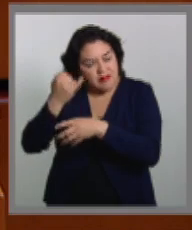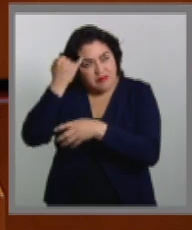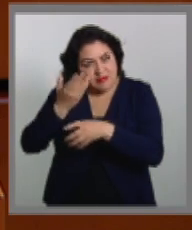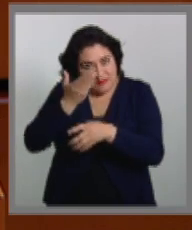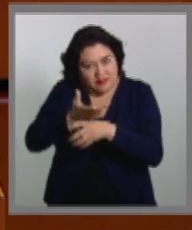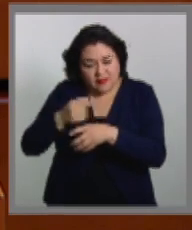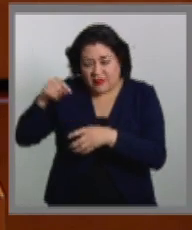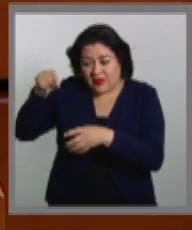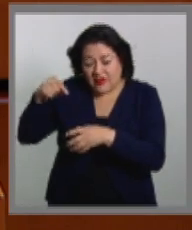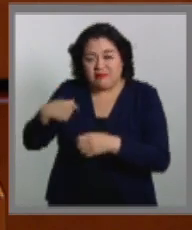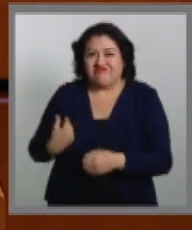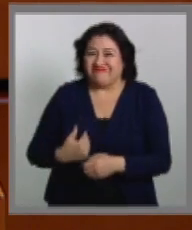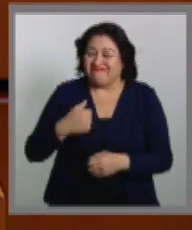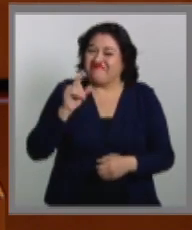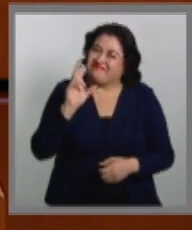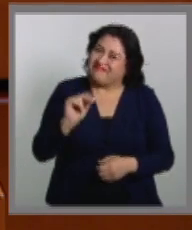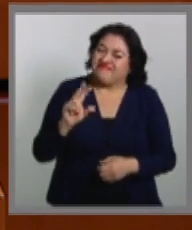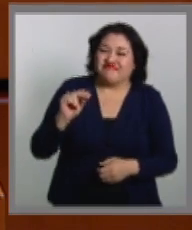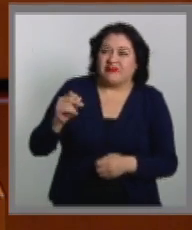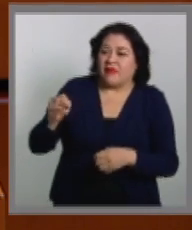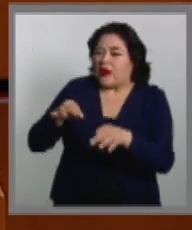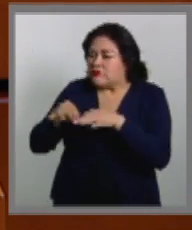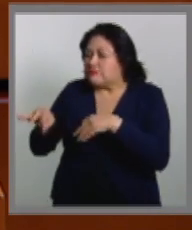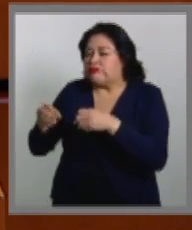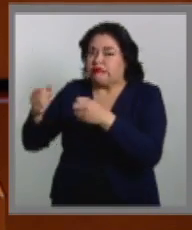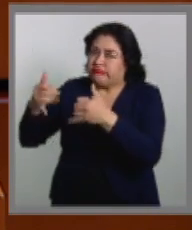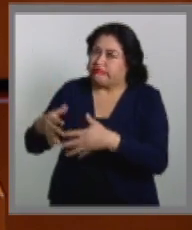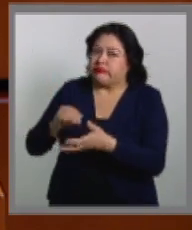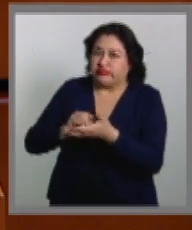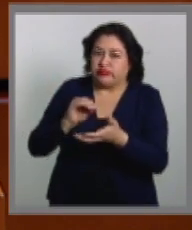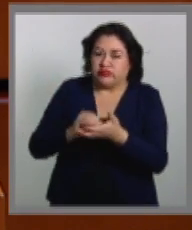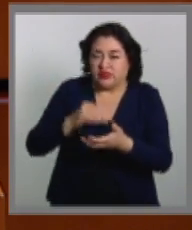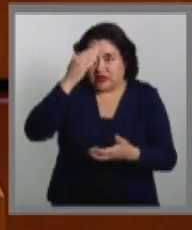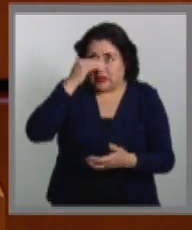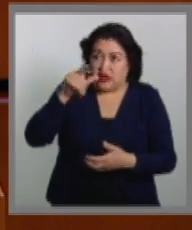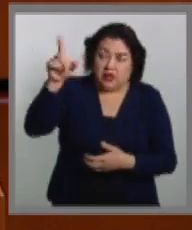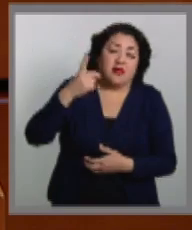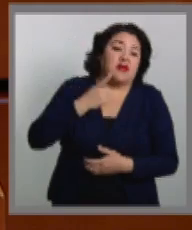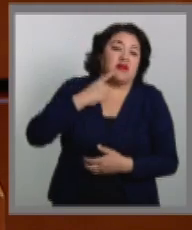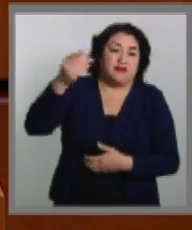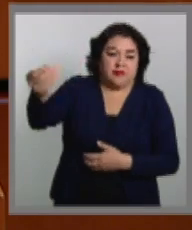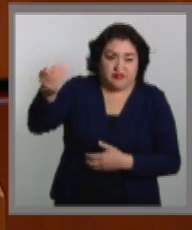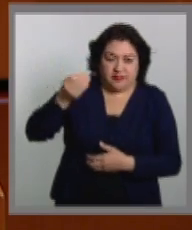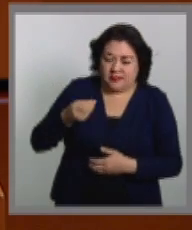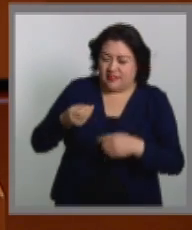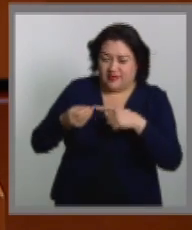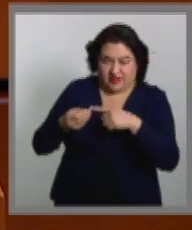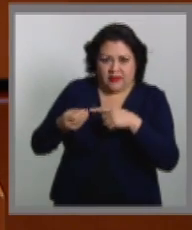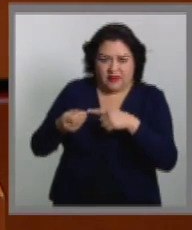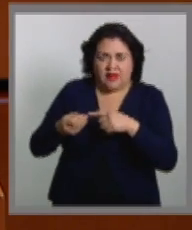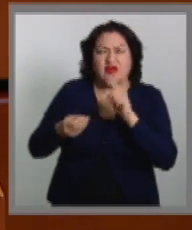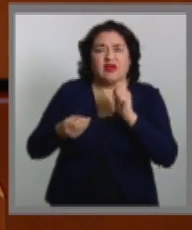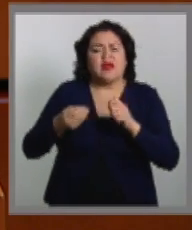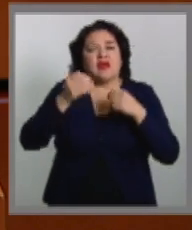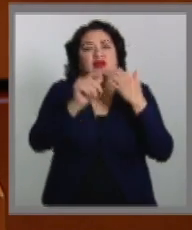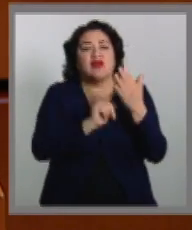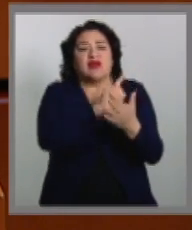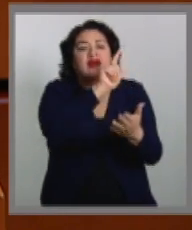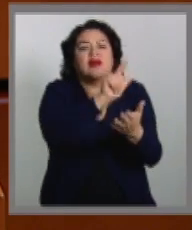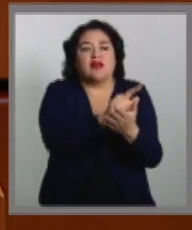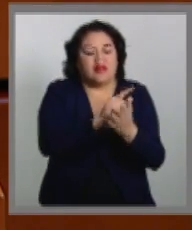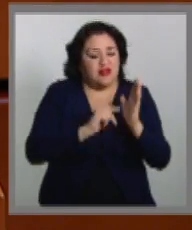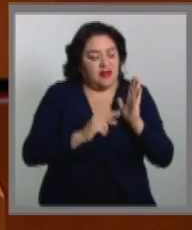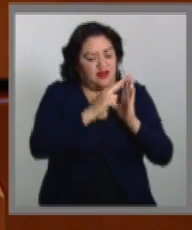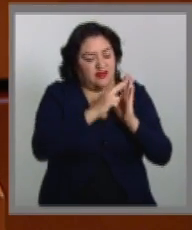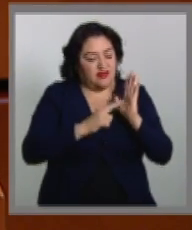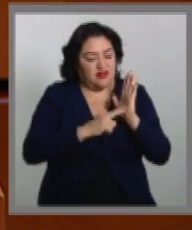iniciativas, incluso proyectos de minuta que viene de la Cámara de Diputados, tiene que ver con la ley